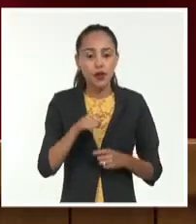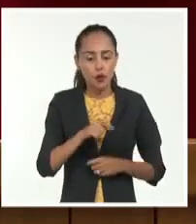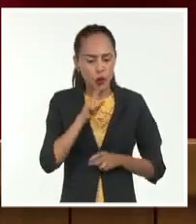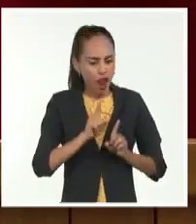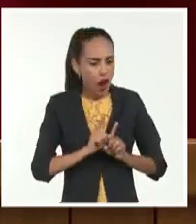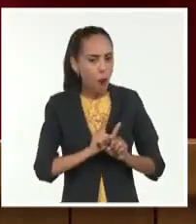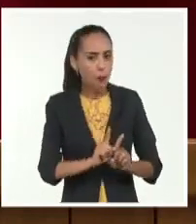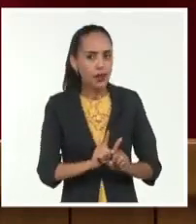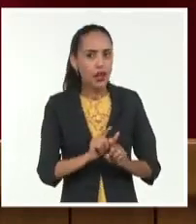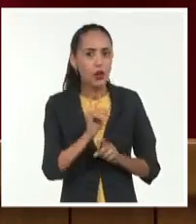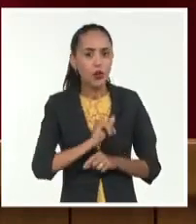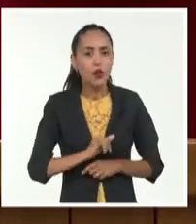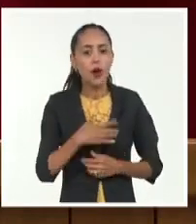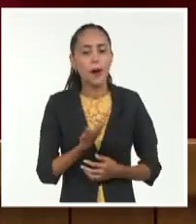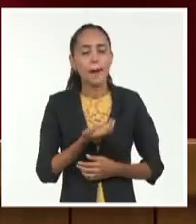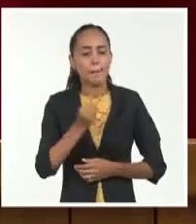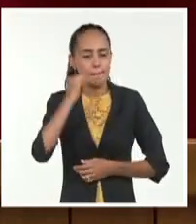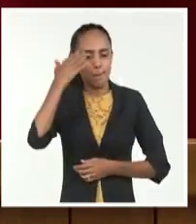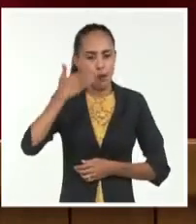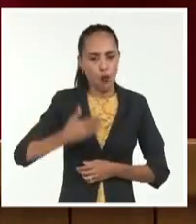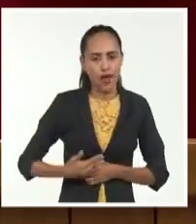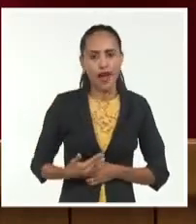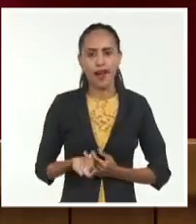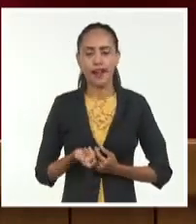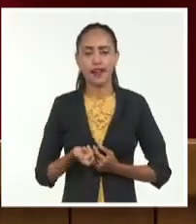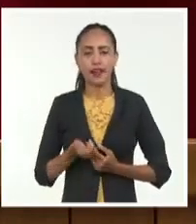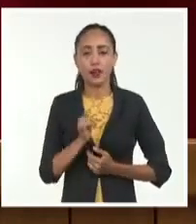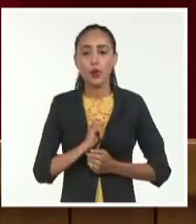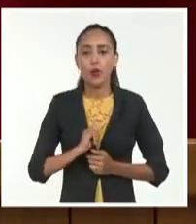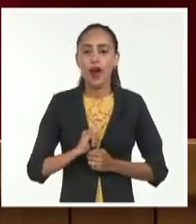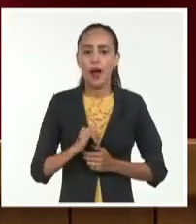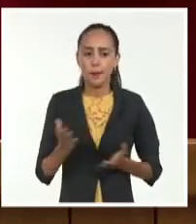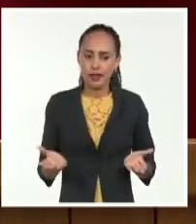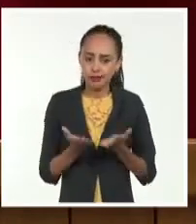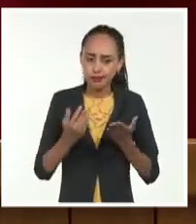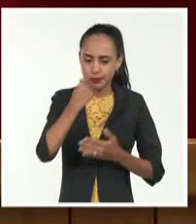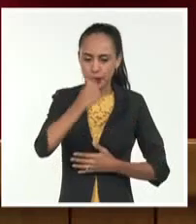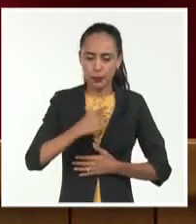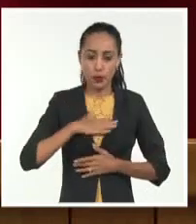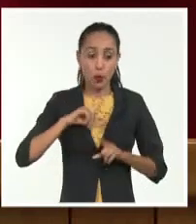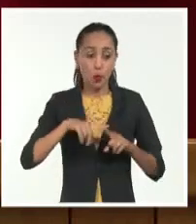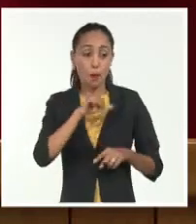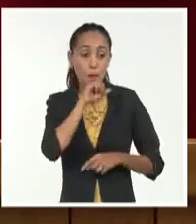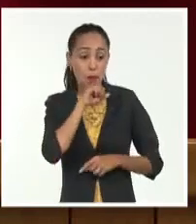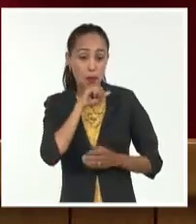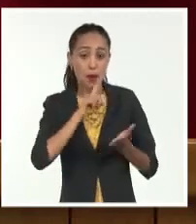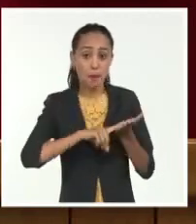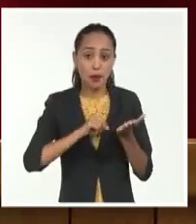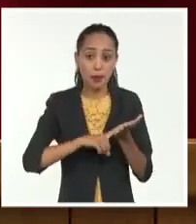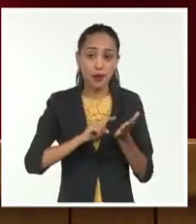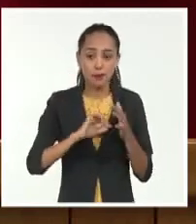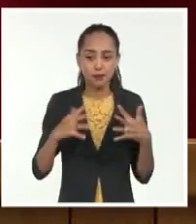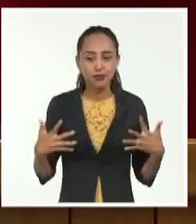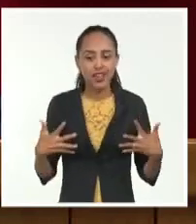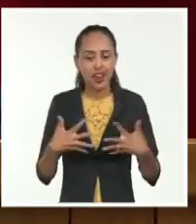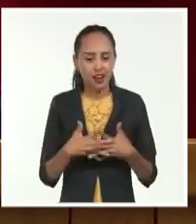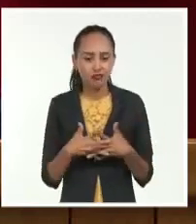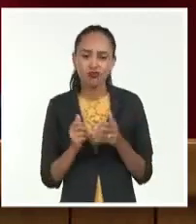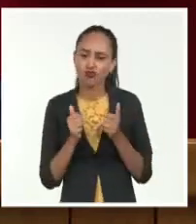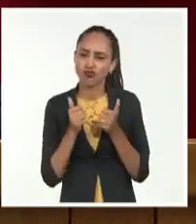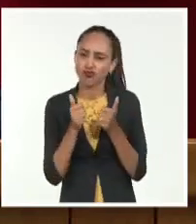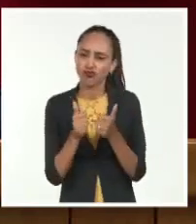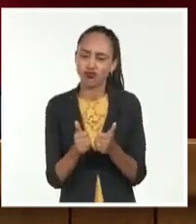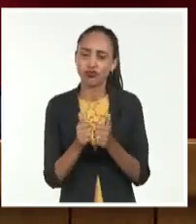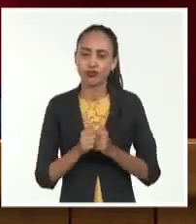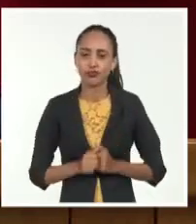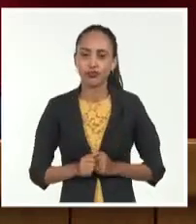moral, espiritual, en el desarrollo de su personalidad por sus padres y madres, en una relación armónica en la